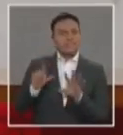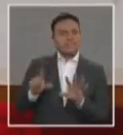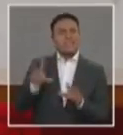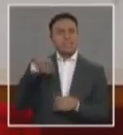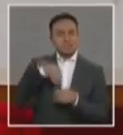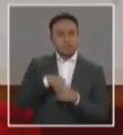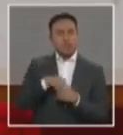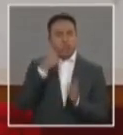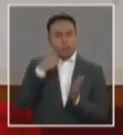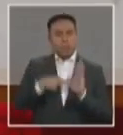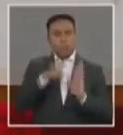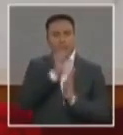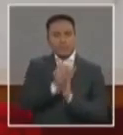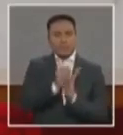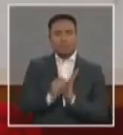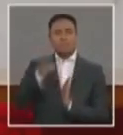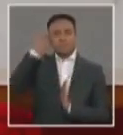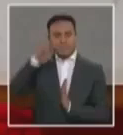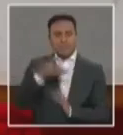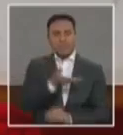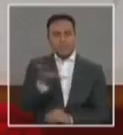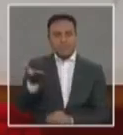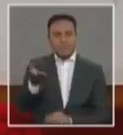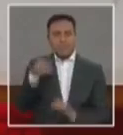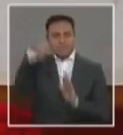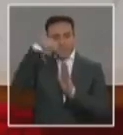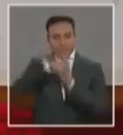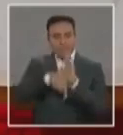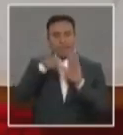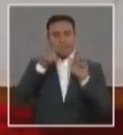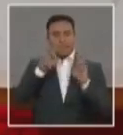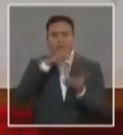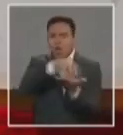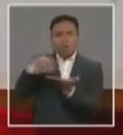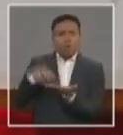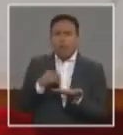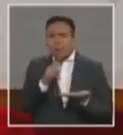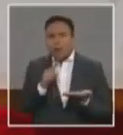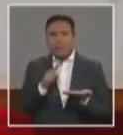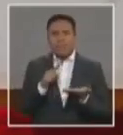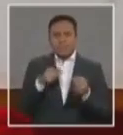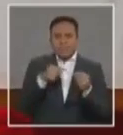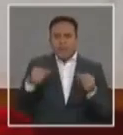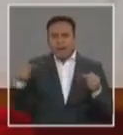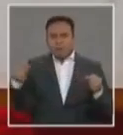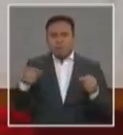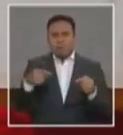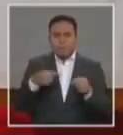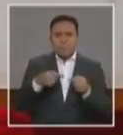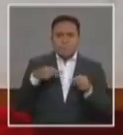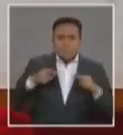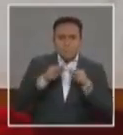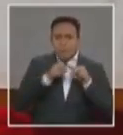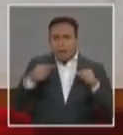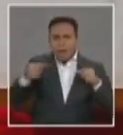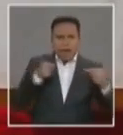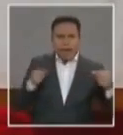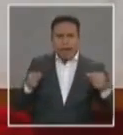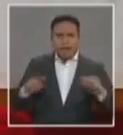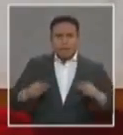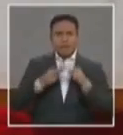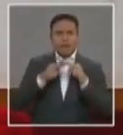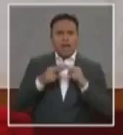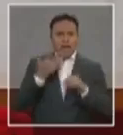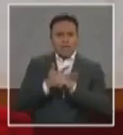Y y tú lo señalas Javier y y yo te felicito cuando cuando hablas del del de de los medios de transporte alternativo un tranvía